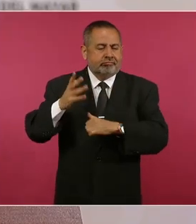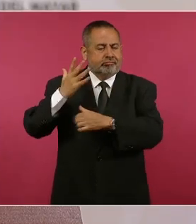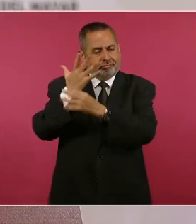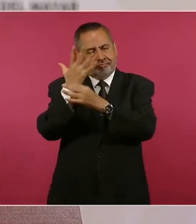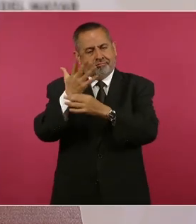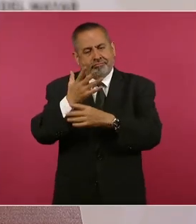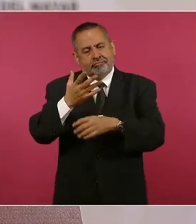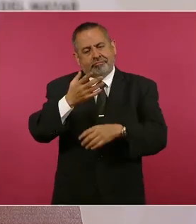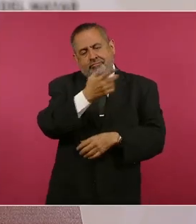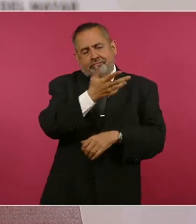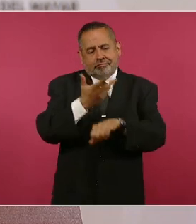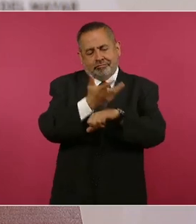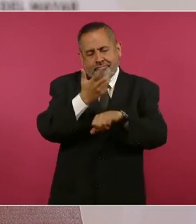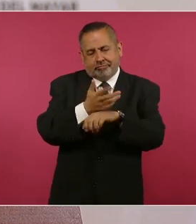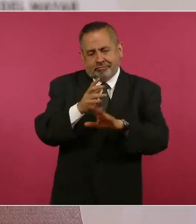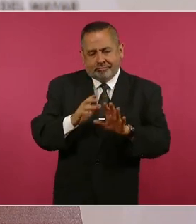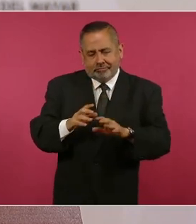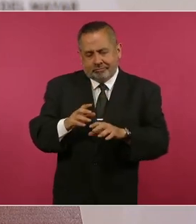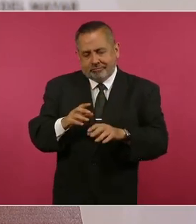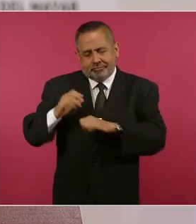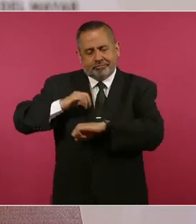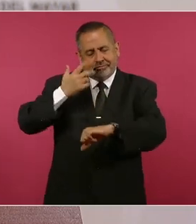Defensa de los Estados Unidos, lo cual es falso.